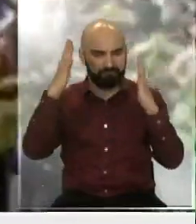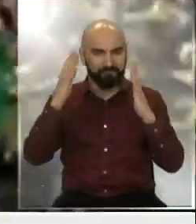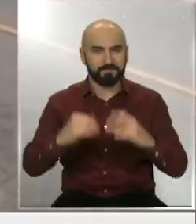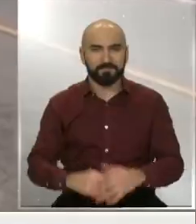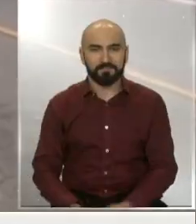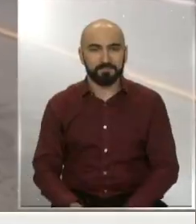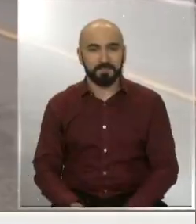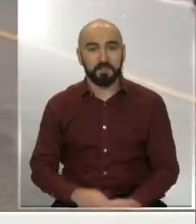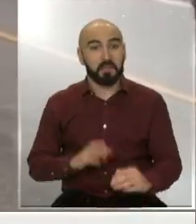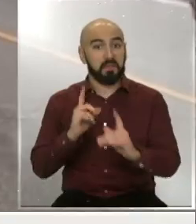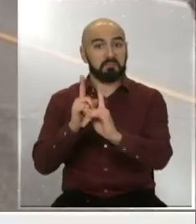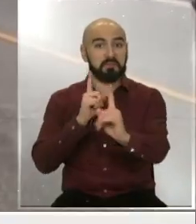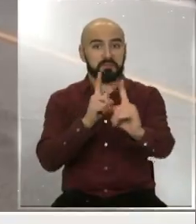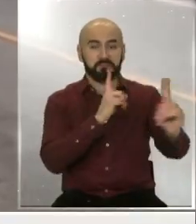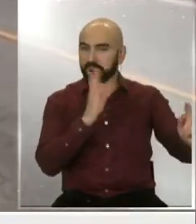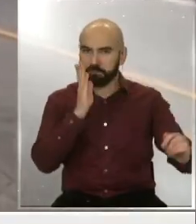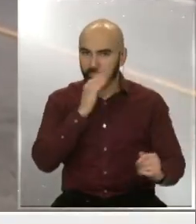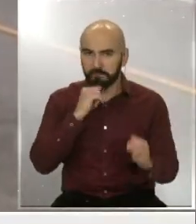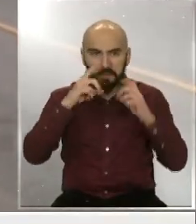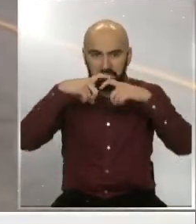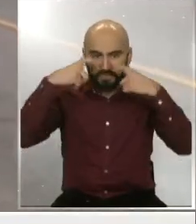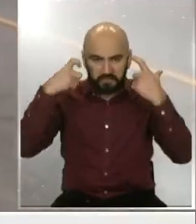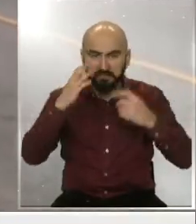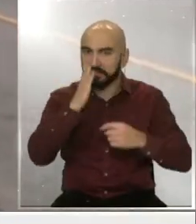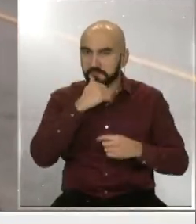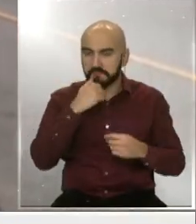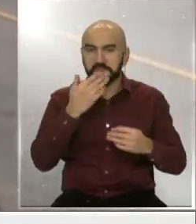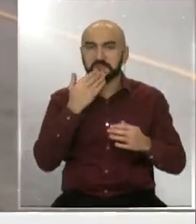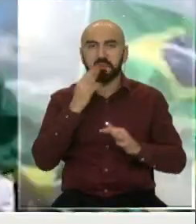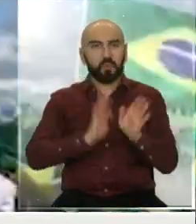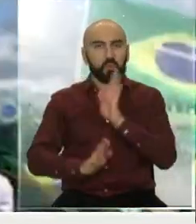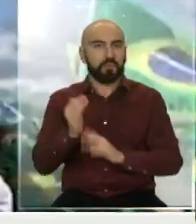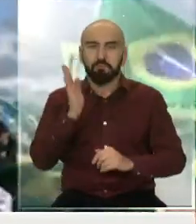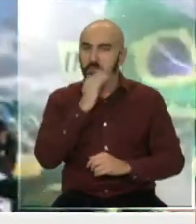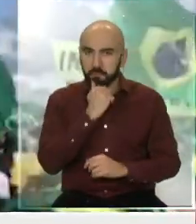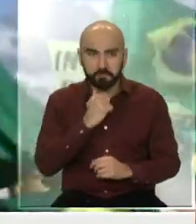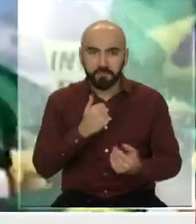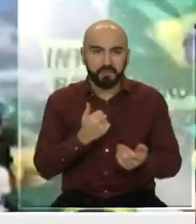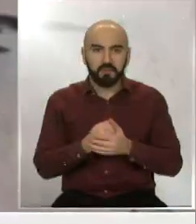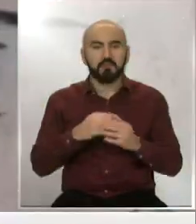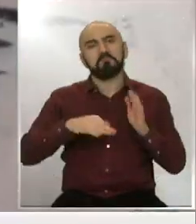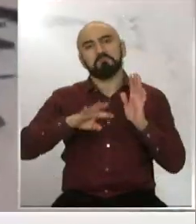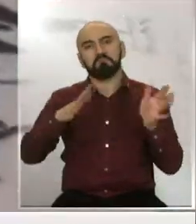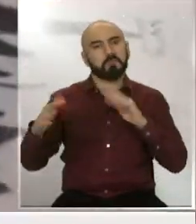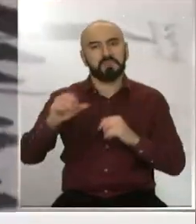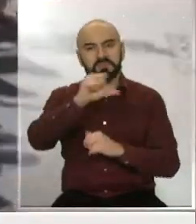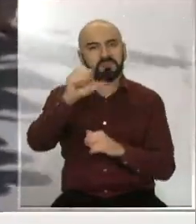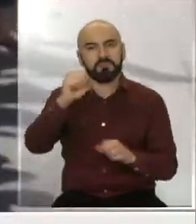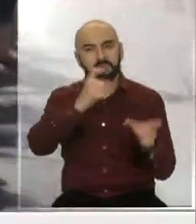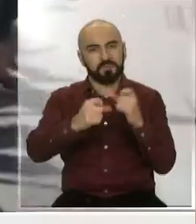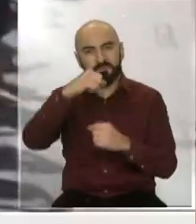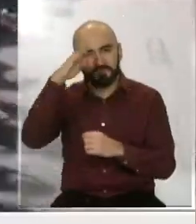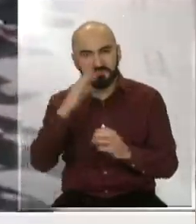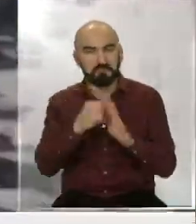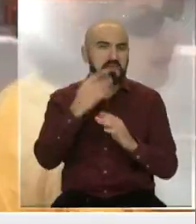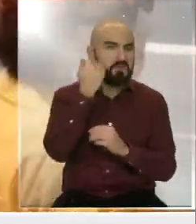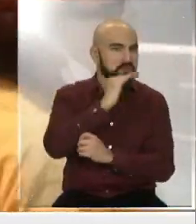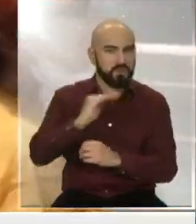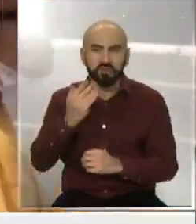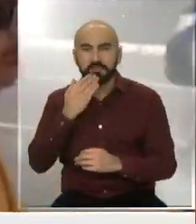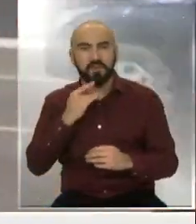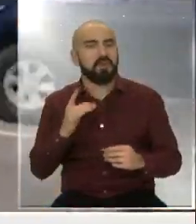Sin distancia social, mascarillas ni ningún tipo de resguardo, cerca de 600 brasileños, entre ellos niños y